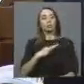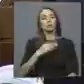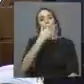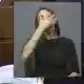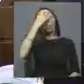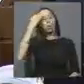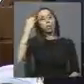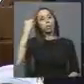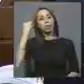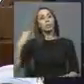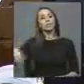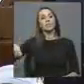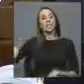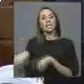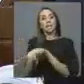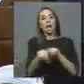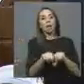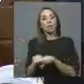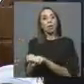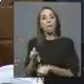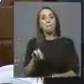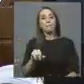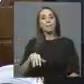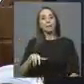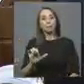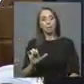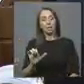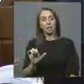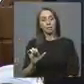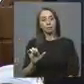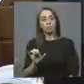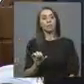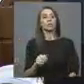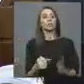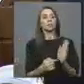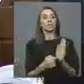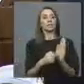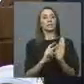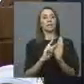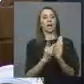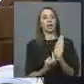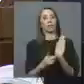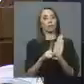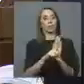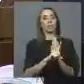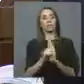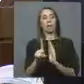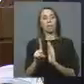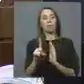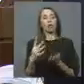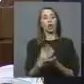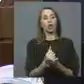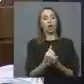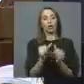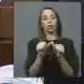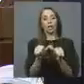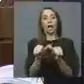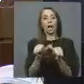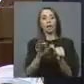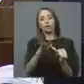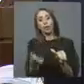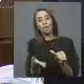que se combinó en el Senado con las pymes. No ha logrado tampoco esta reforma convencer al propio